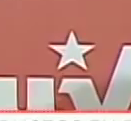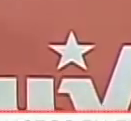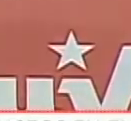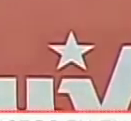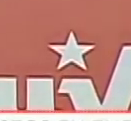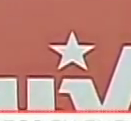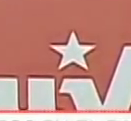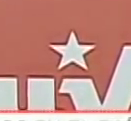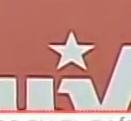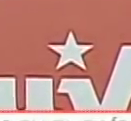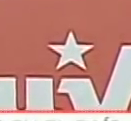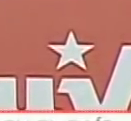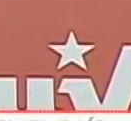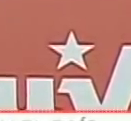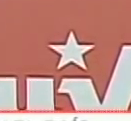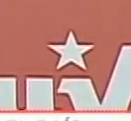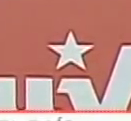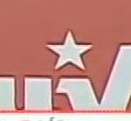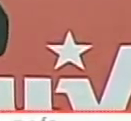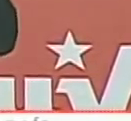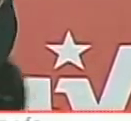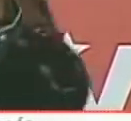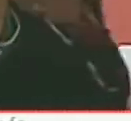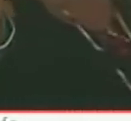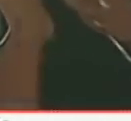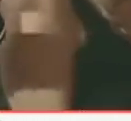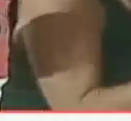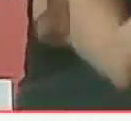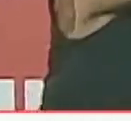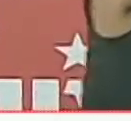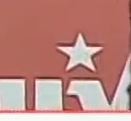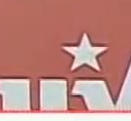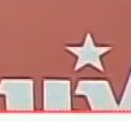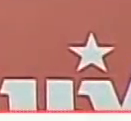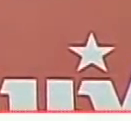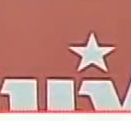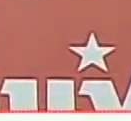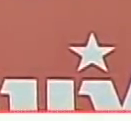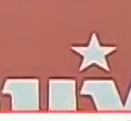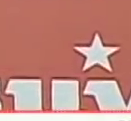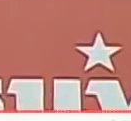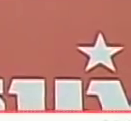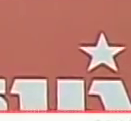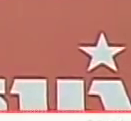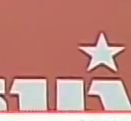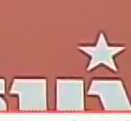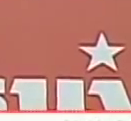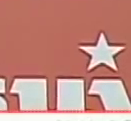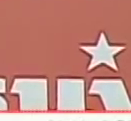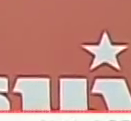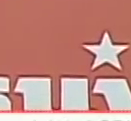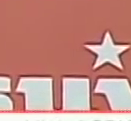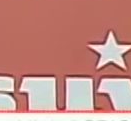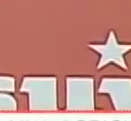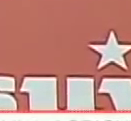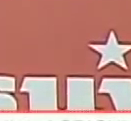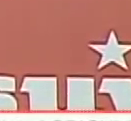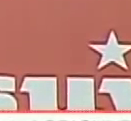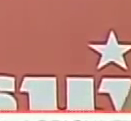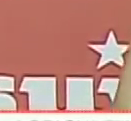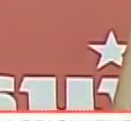218.000 nuevos inscritos, así como también con la sumatoria del fin anterior, 134.000, para un total